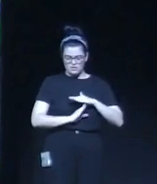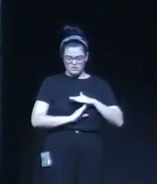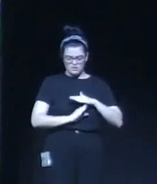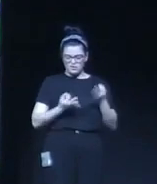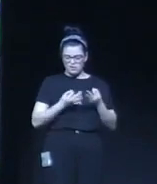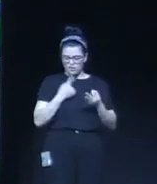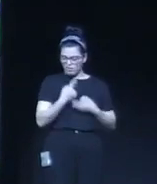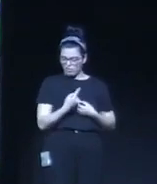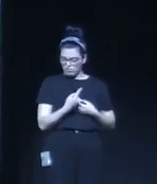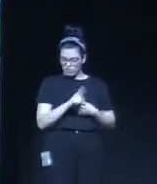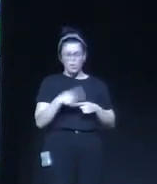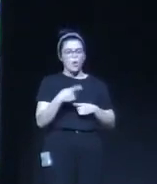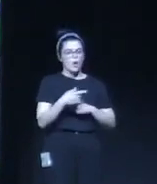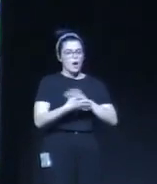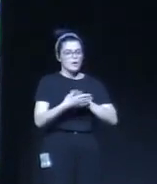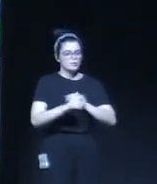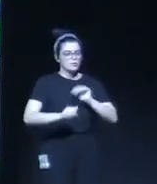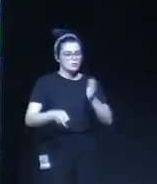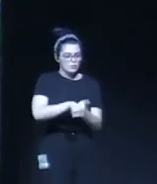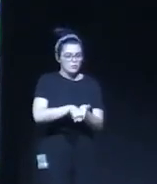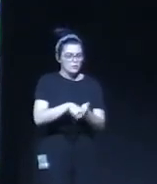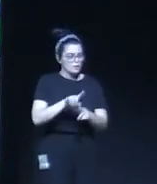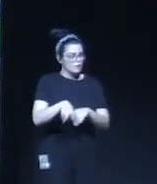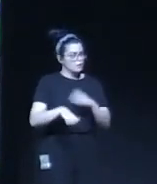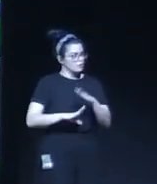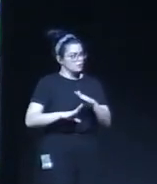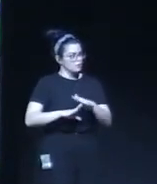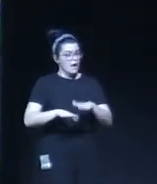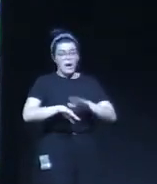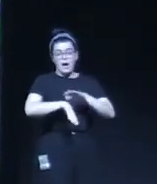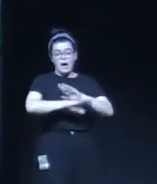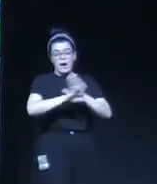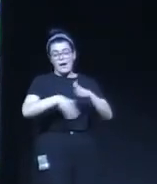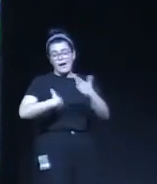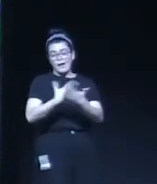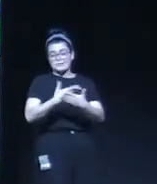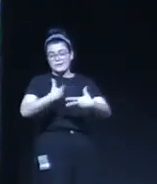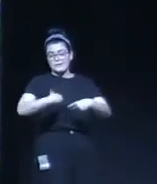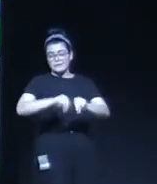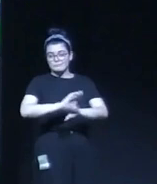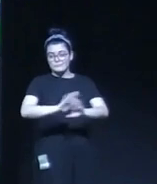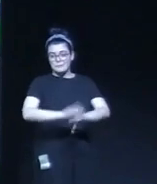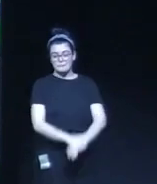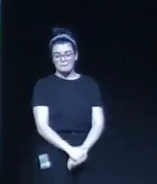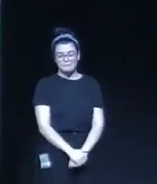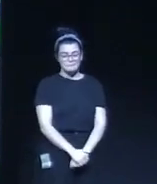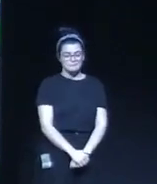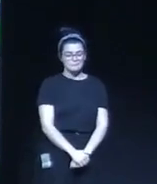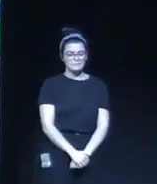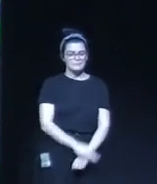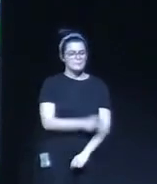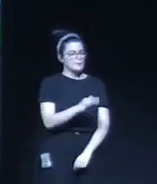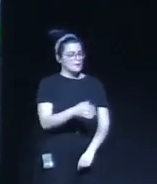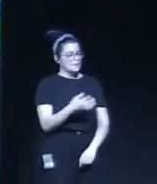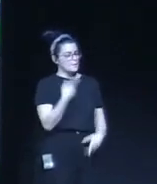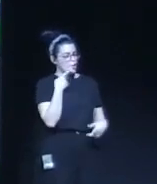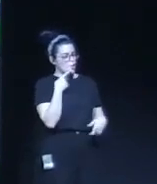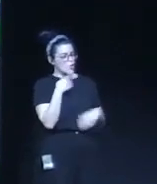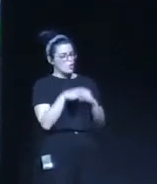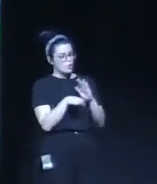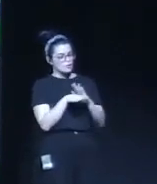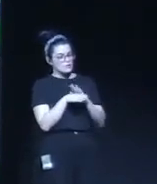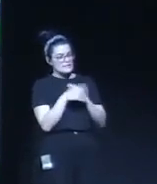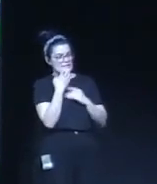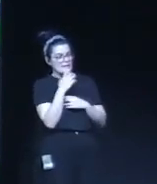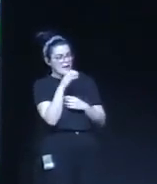hablar y ahora ¿qué digo? Hasta que termine. Eso es lo que pasó. ¿Sigues agachando la cabeza cuando ves